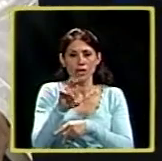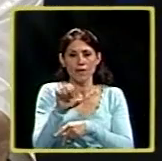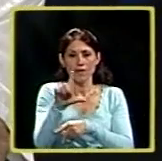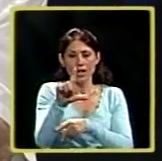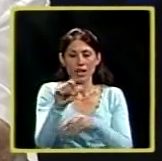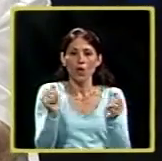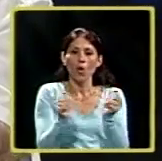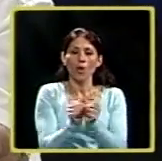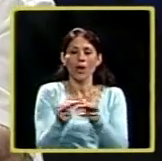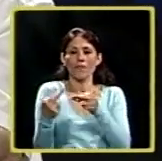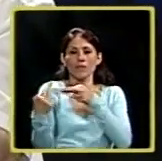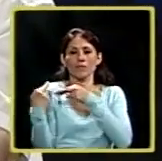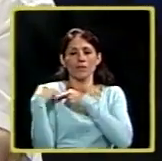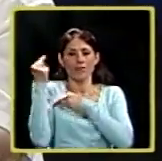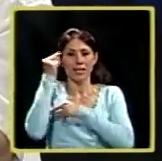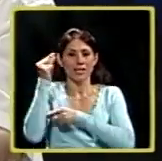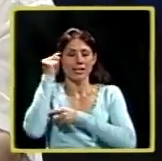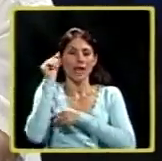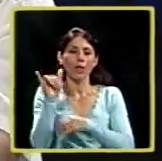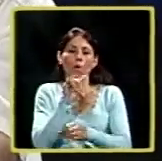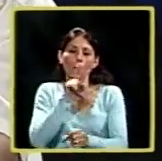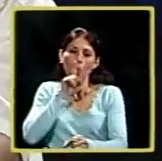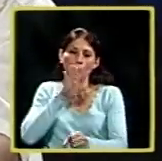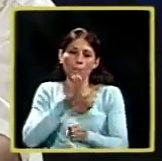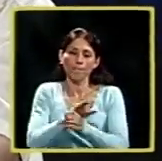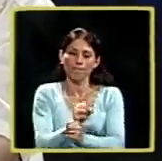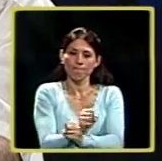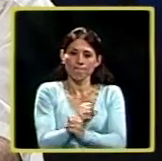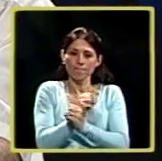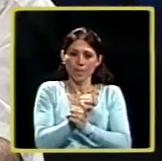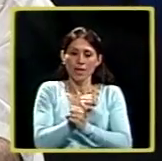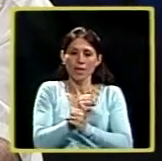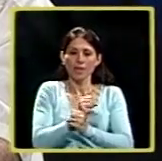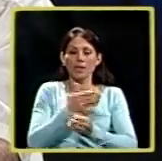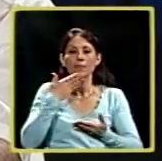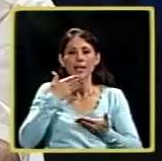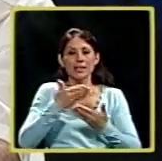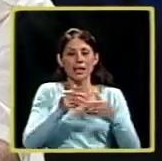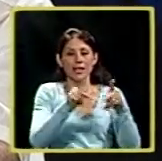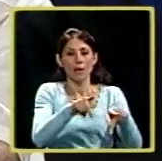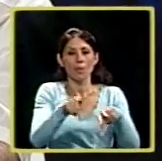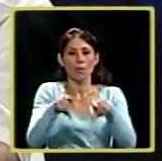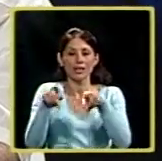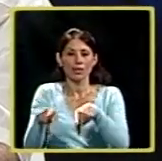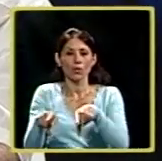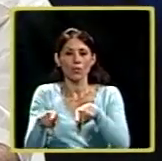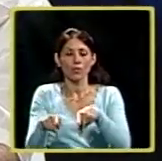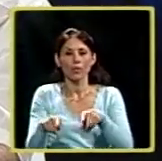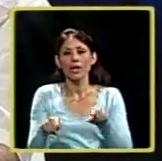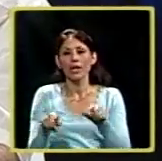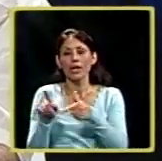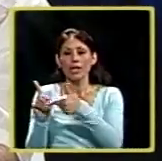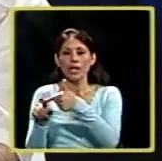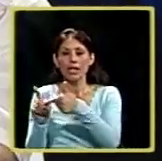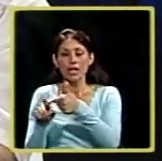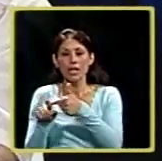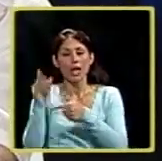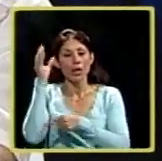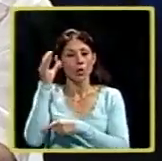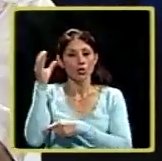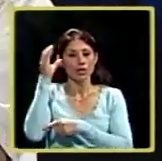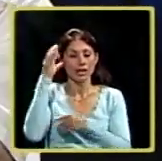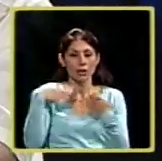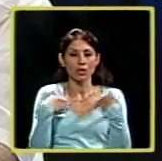Estado como garante del bienestar de la población. Y el concepto de salud pública se consolida